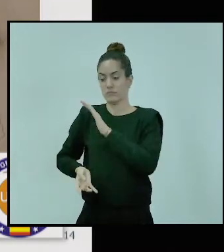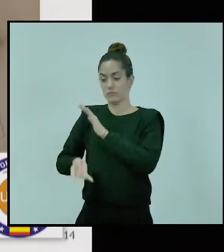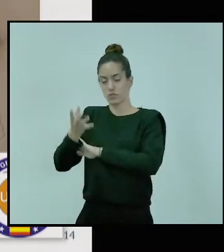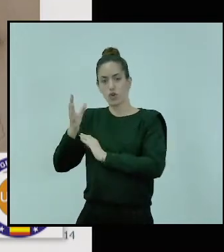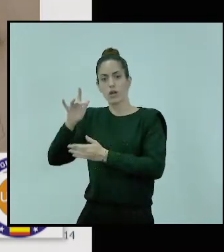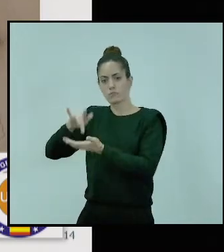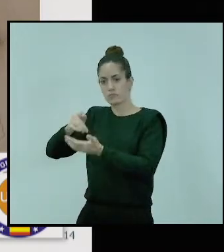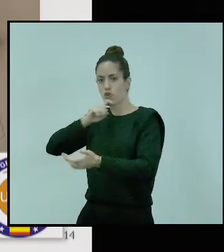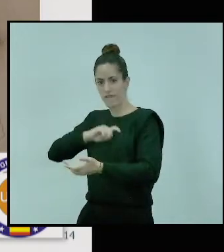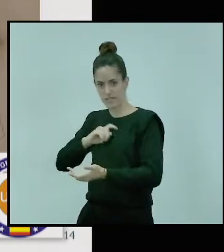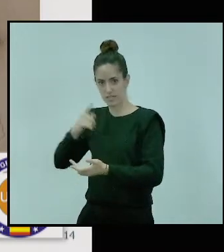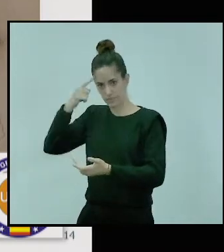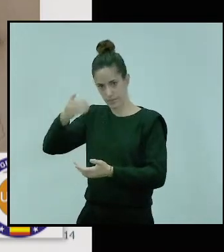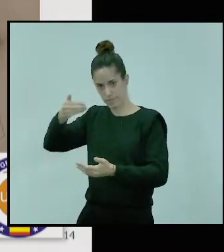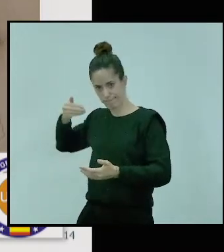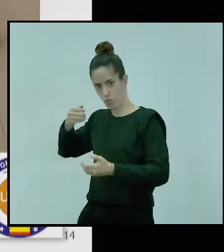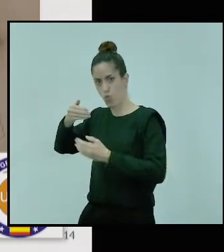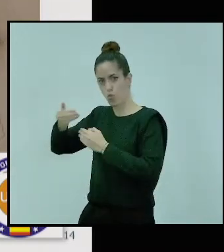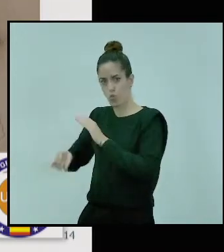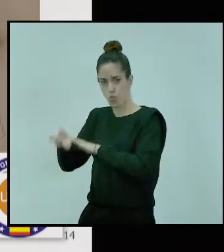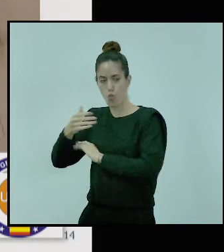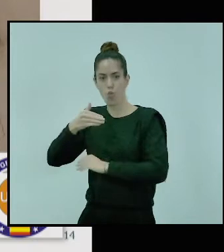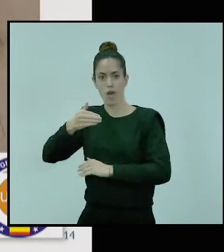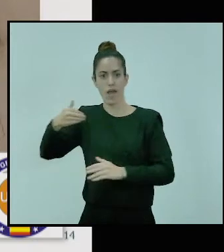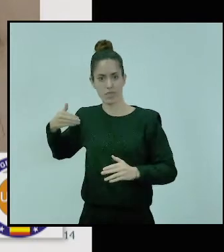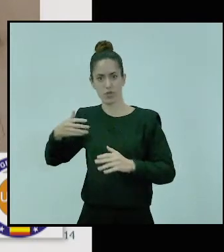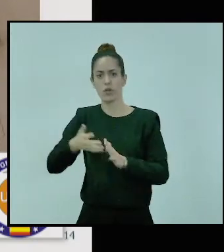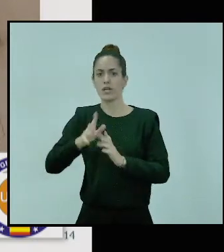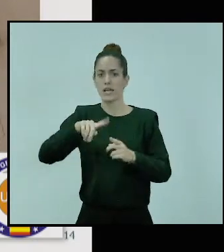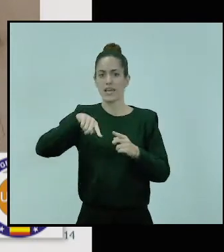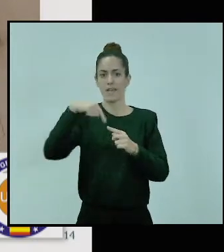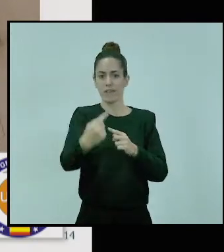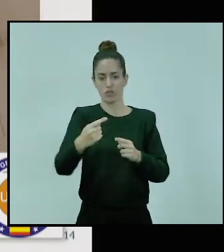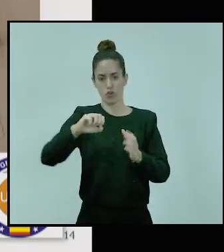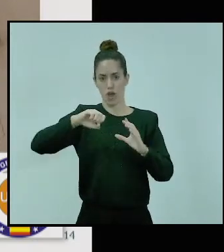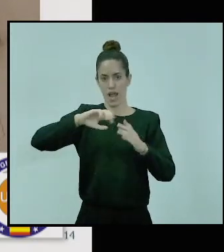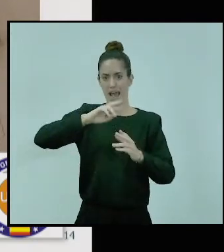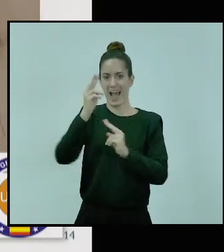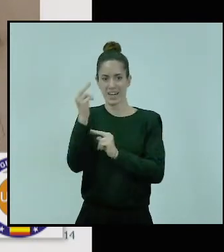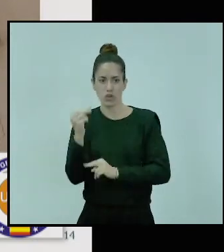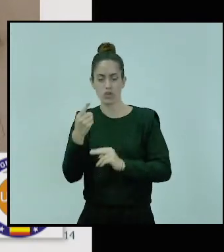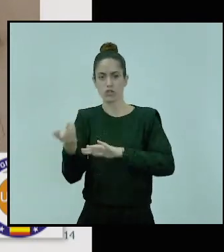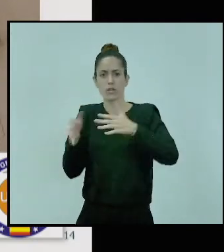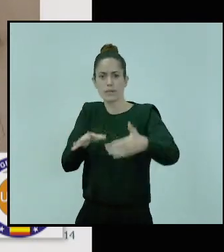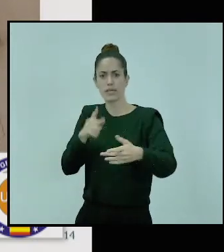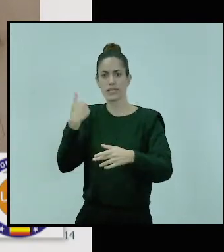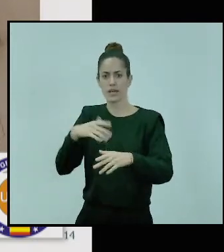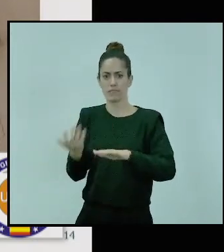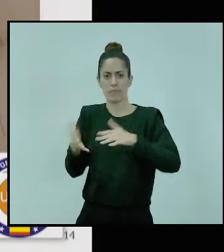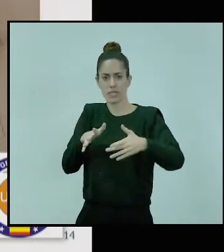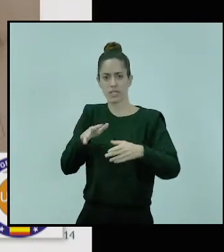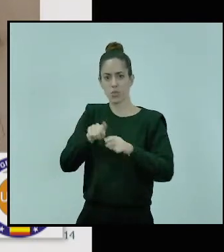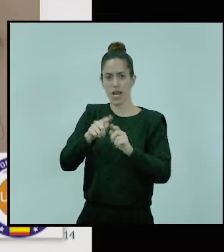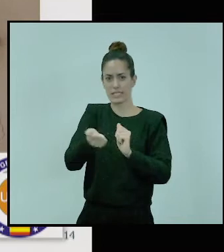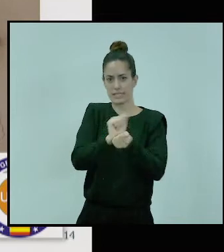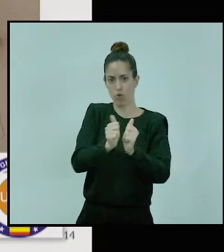catástrofe. Todo lo que aquí voy a mostrar ahora de los efectos arqueológicos se han aplicado ya en diferentes